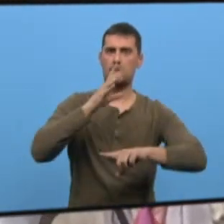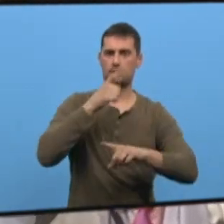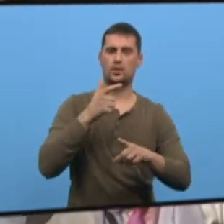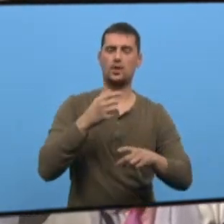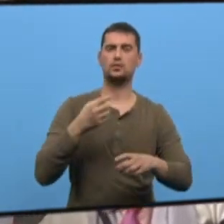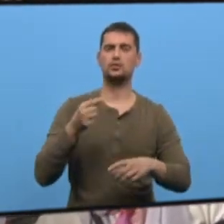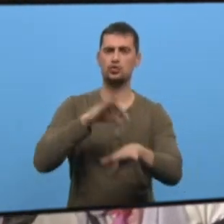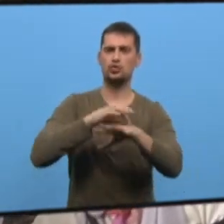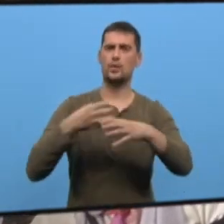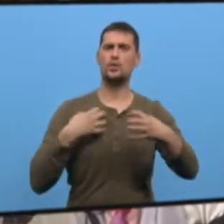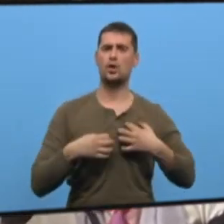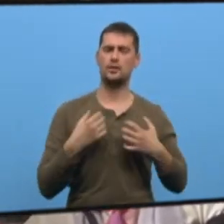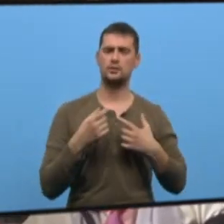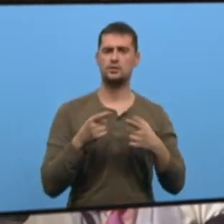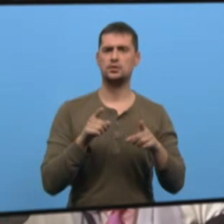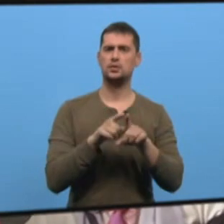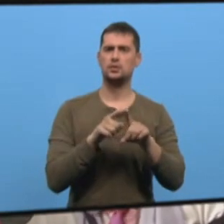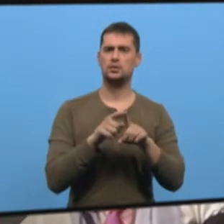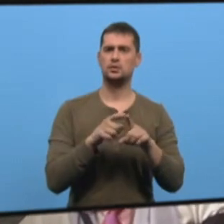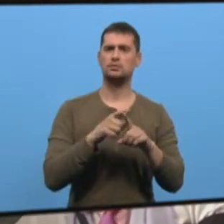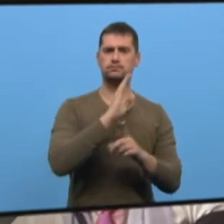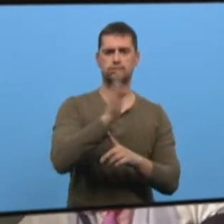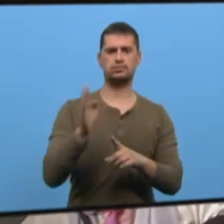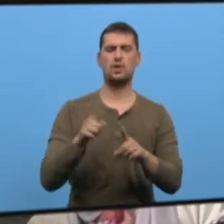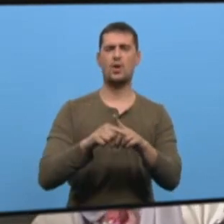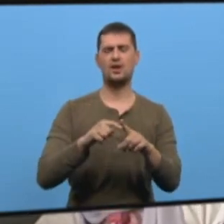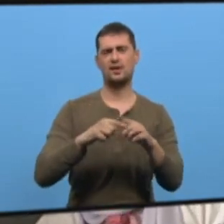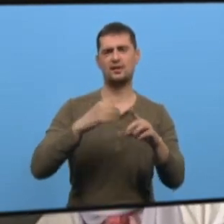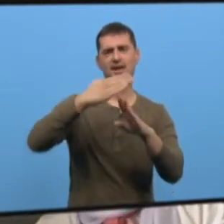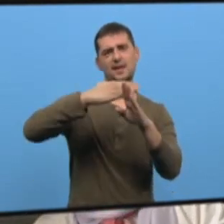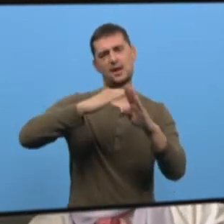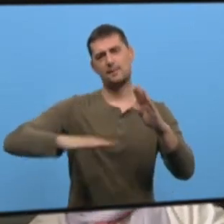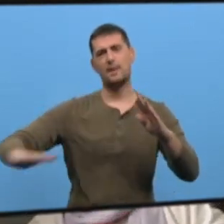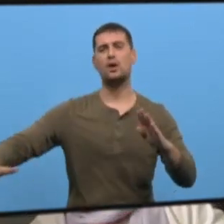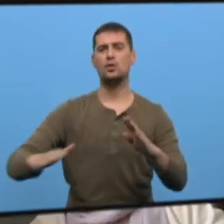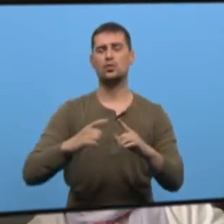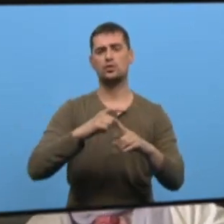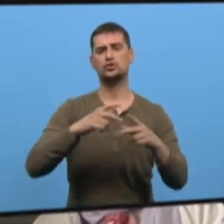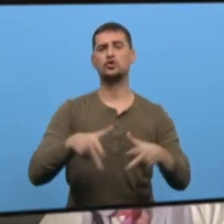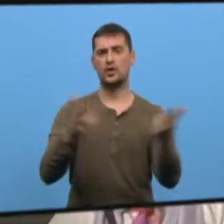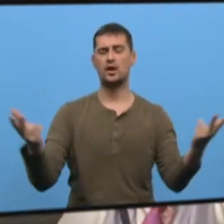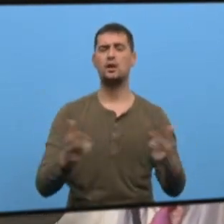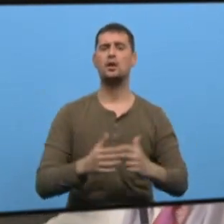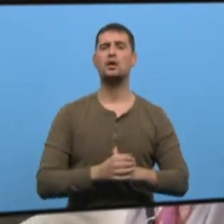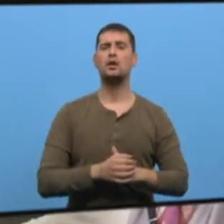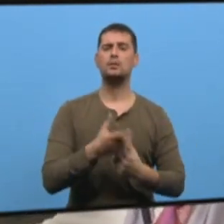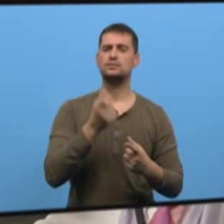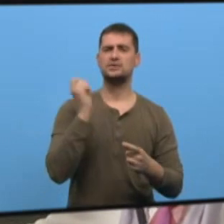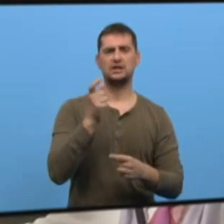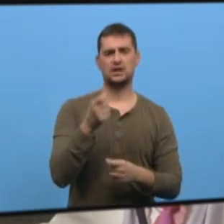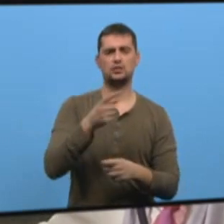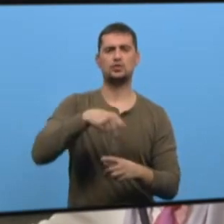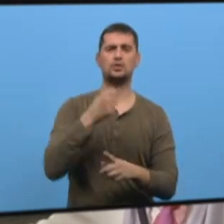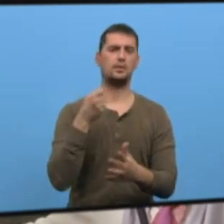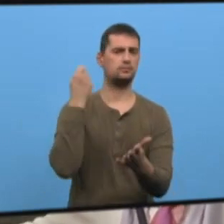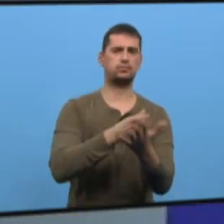tuberculosis es una patología que incide en las clases bajas en las que tenemos muchas veces que subvencionar